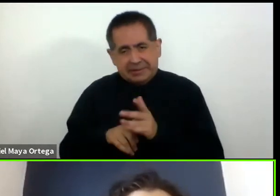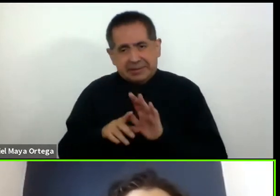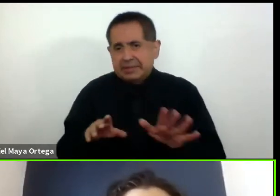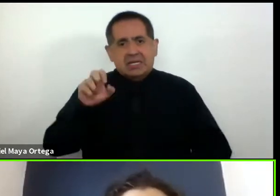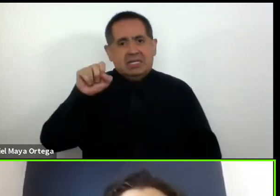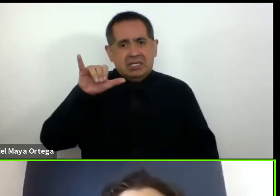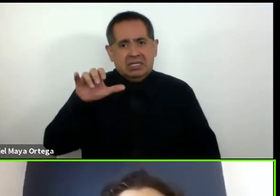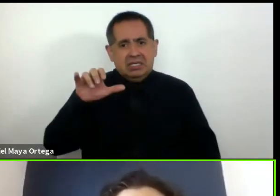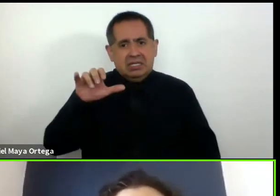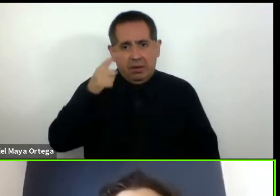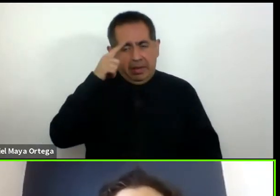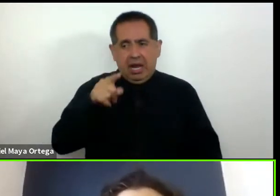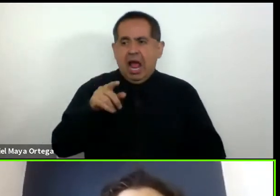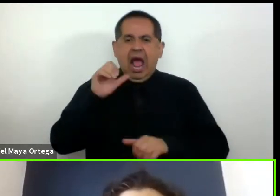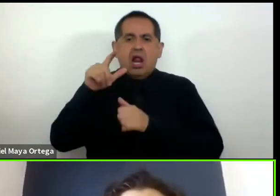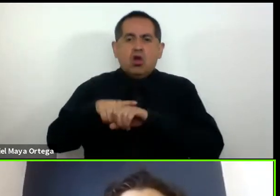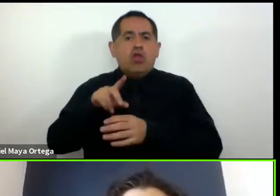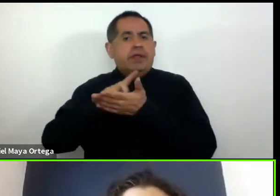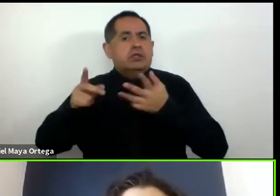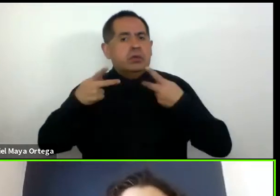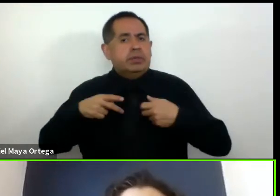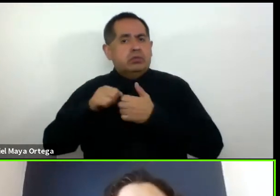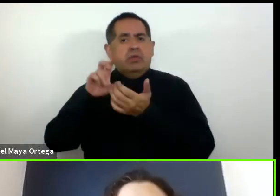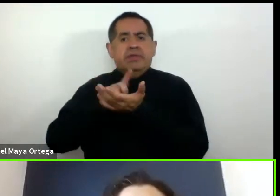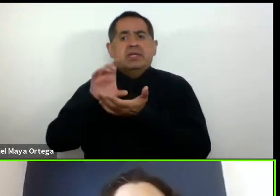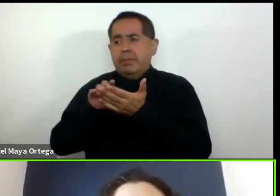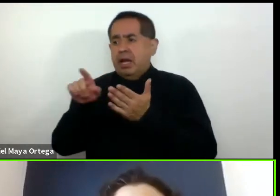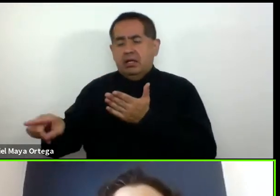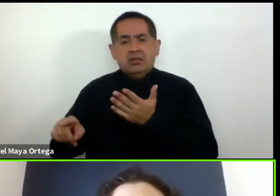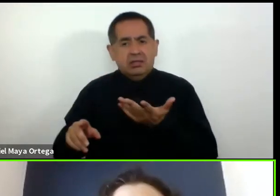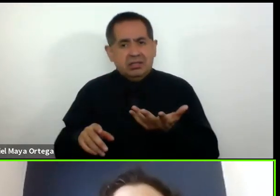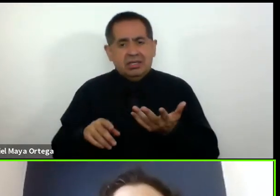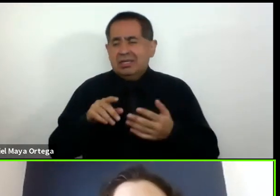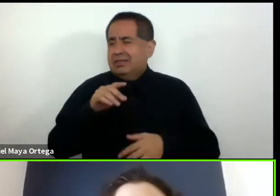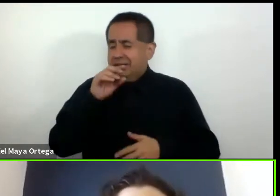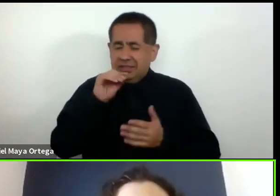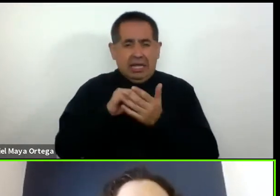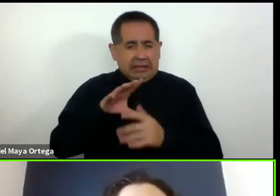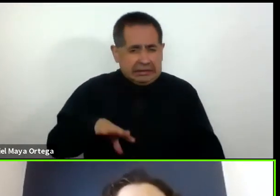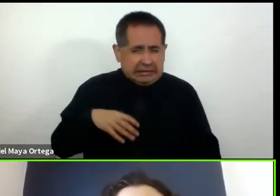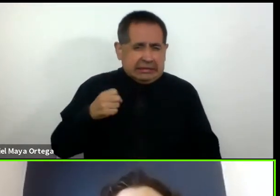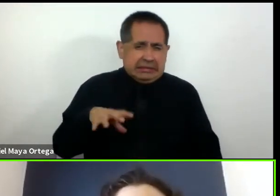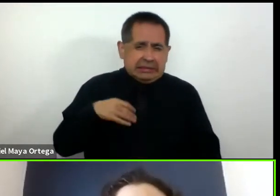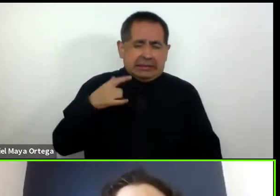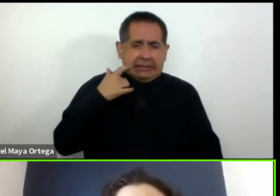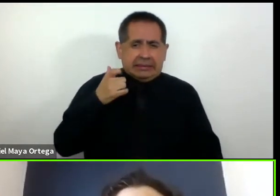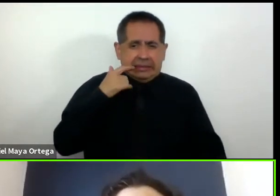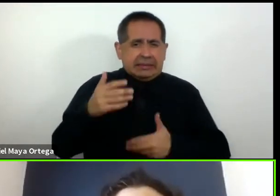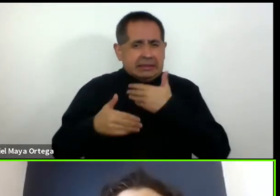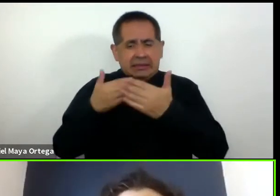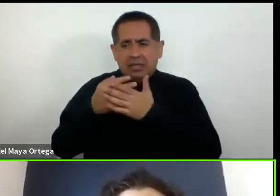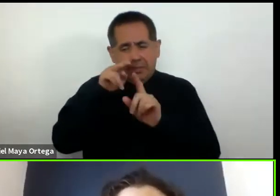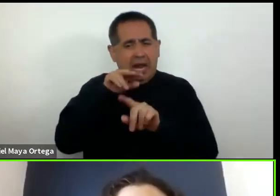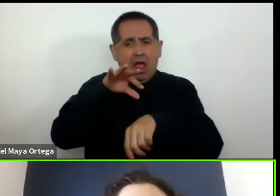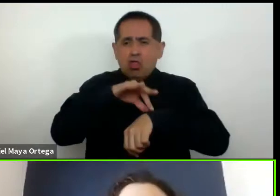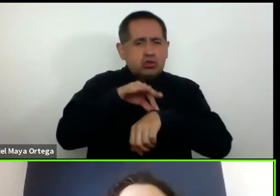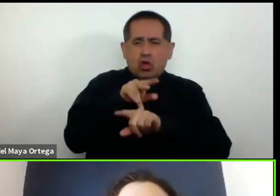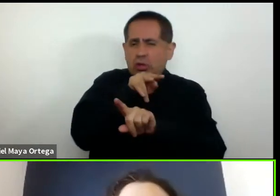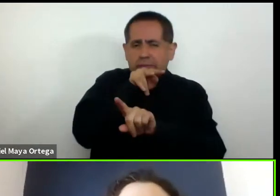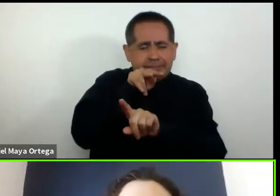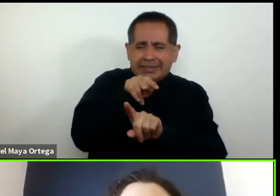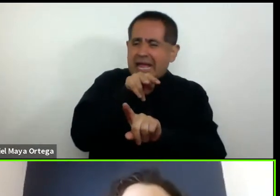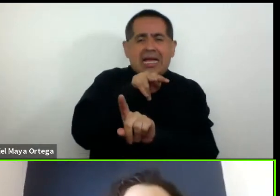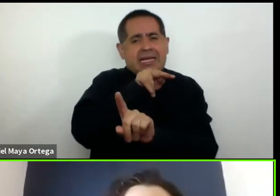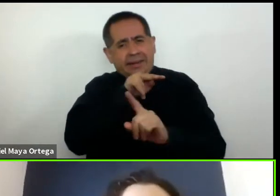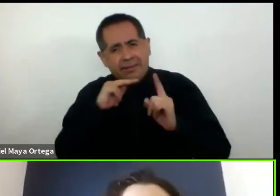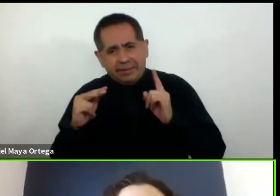la Nación, para casos que involucran derechos de las personas con discapacidad, sí hizo un verdadero esfuerzo por superar el enfoque médico, pero se